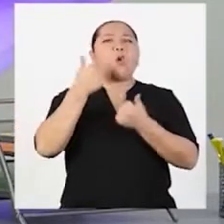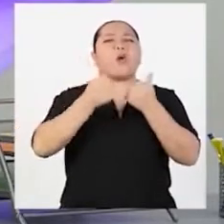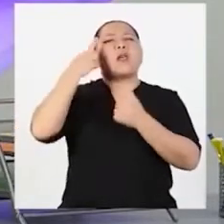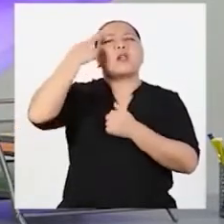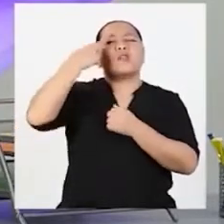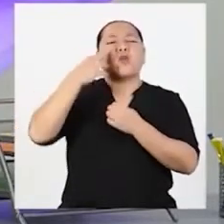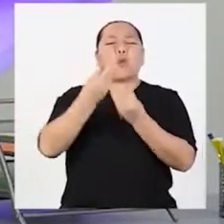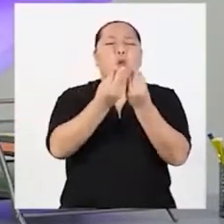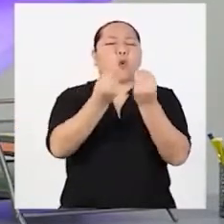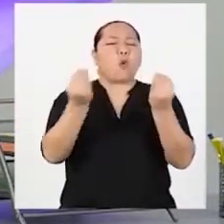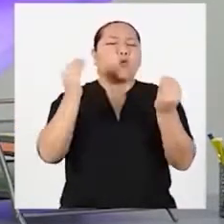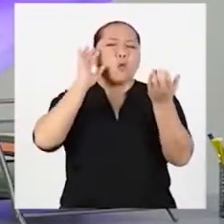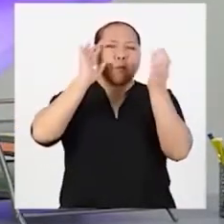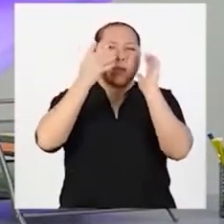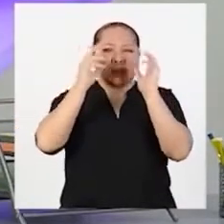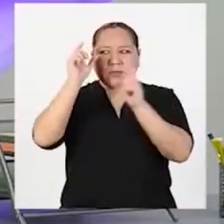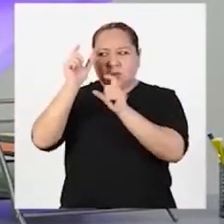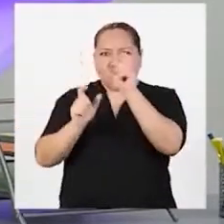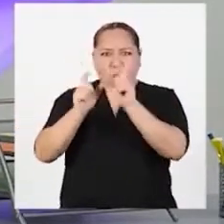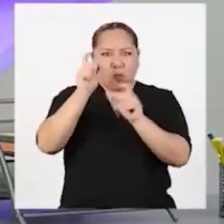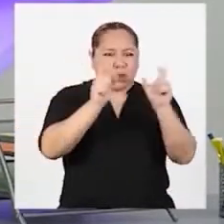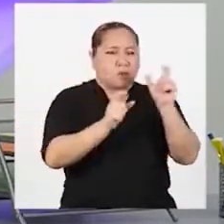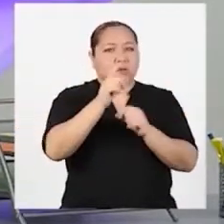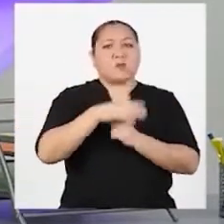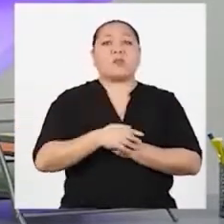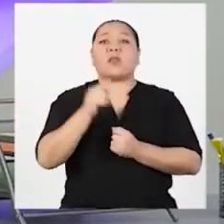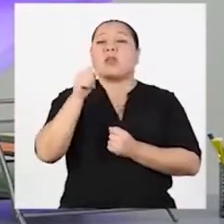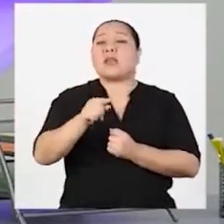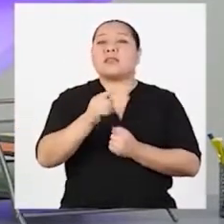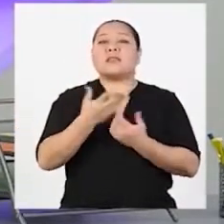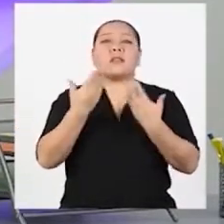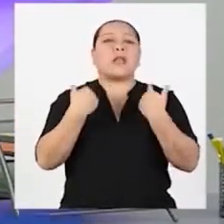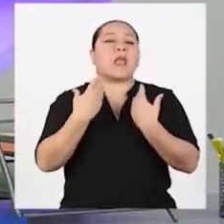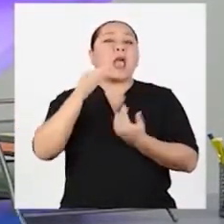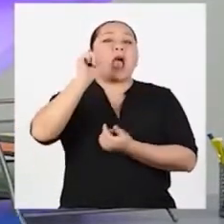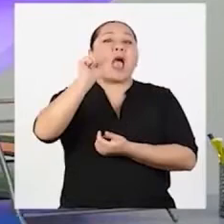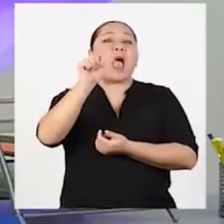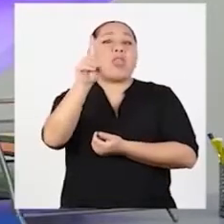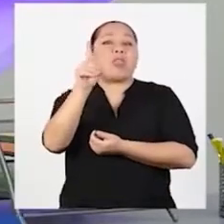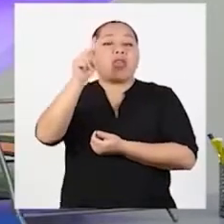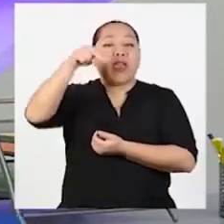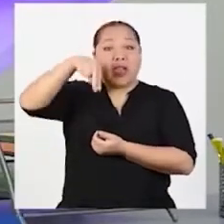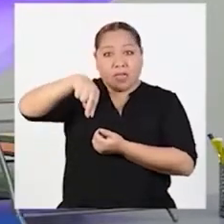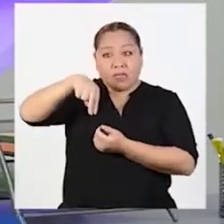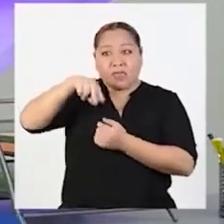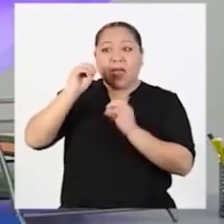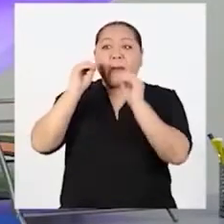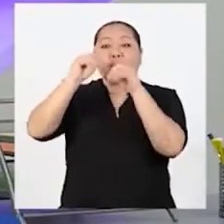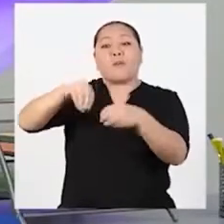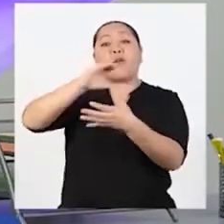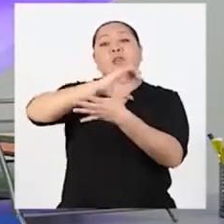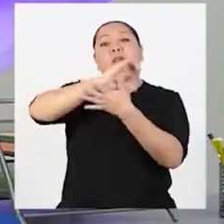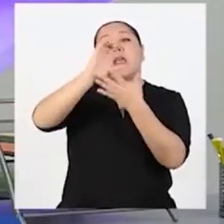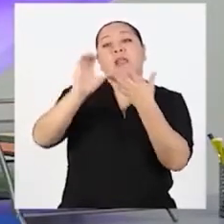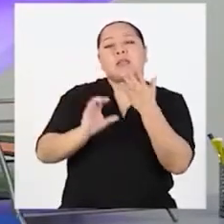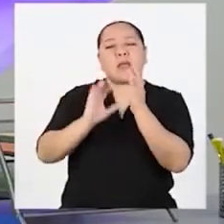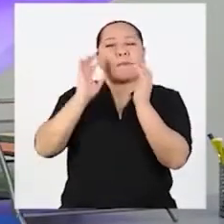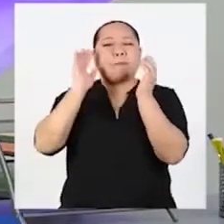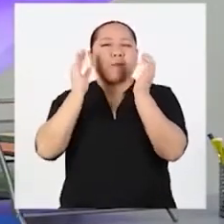Científicamente, la causa de las enormes semejanzas entre las personas es poseer un ADN que